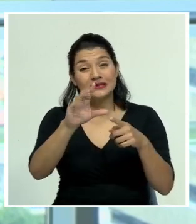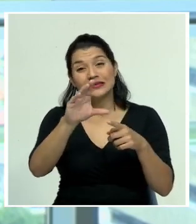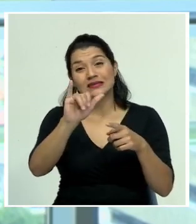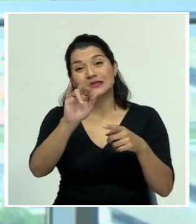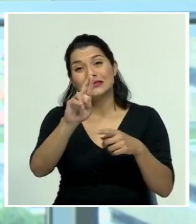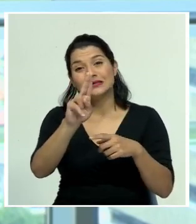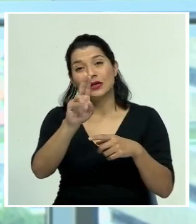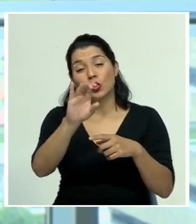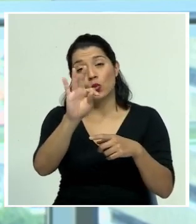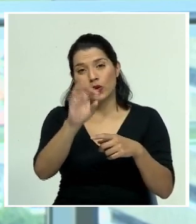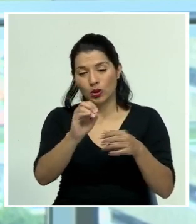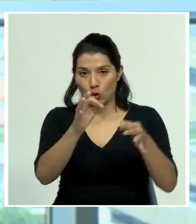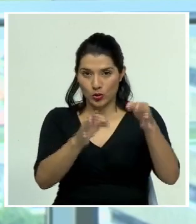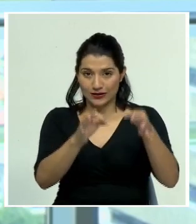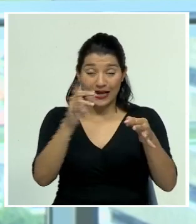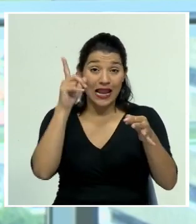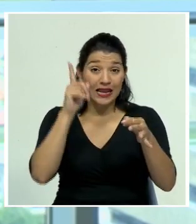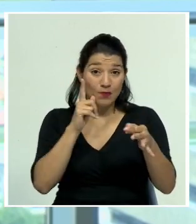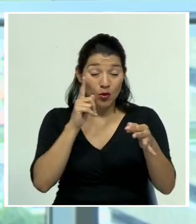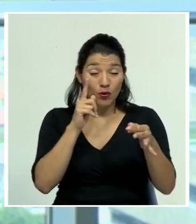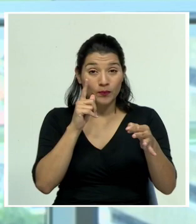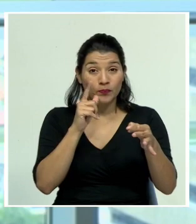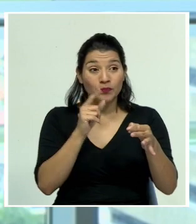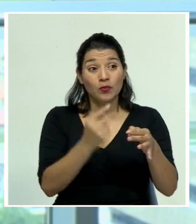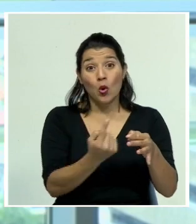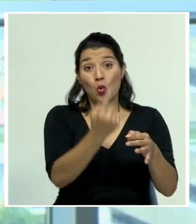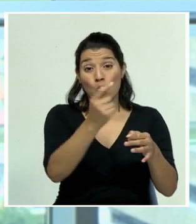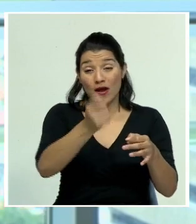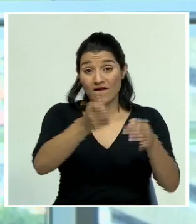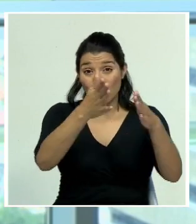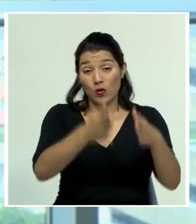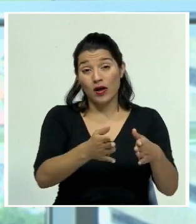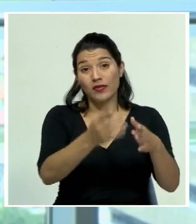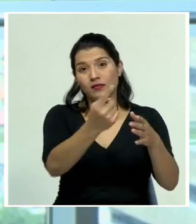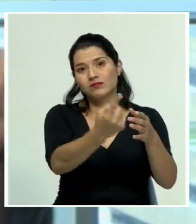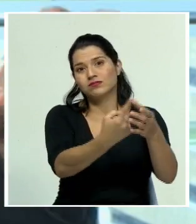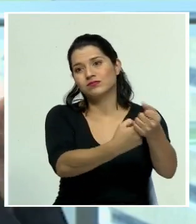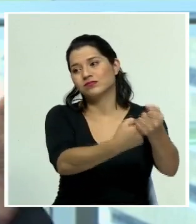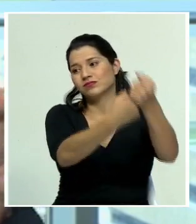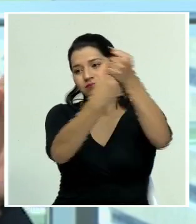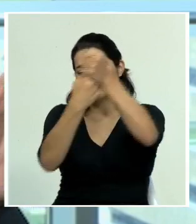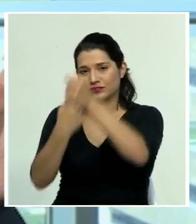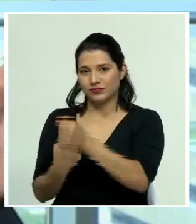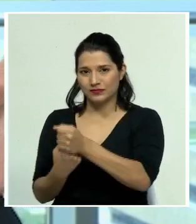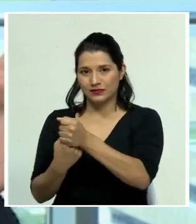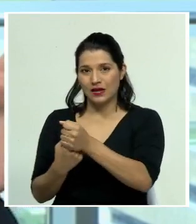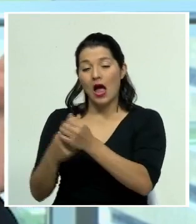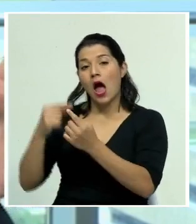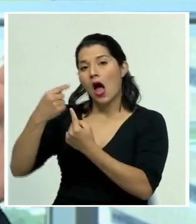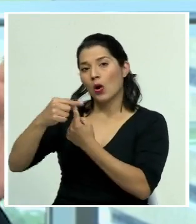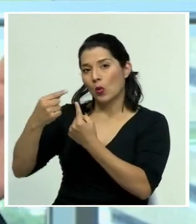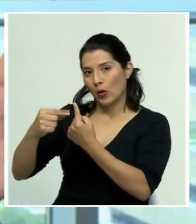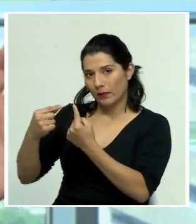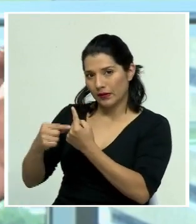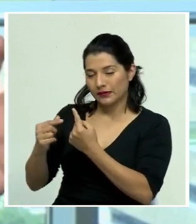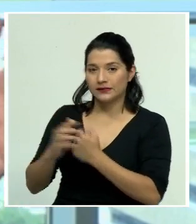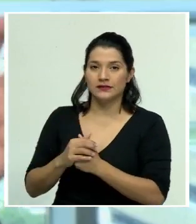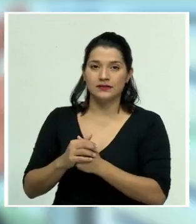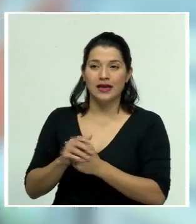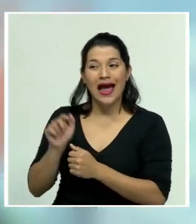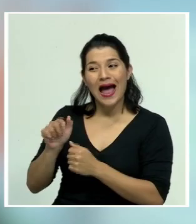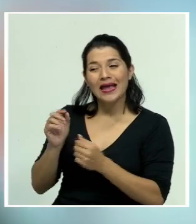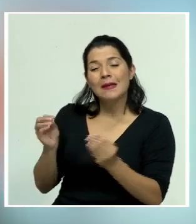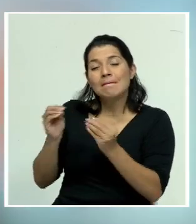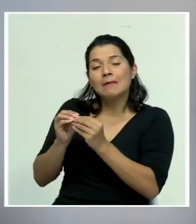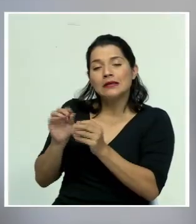allí, ¿verdad? Que dentro de las cosas que llevaba era Sarapiquí, y la trasladamos a Guapiles, que está un poco